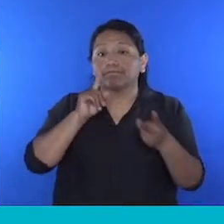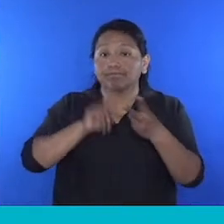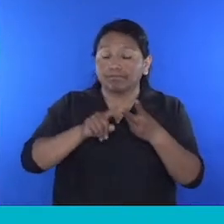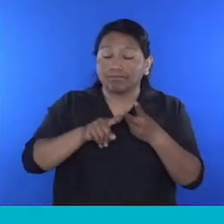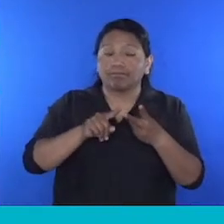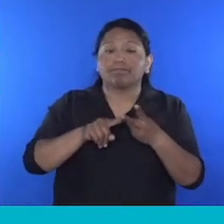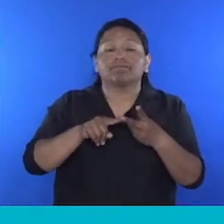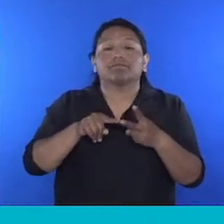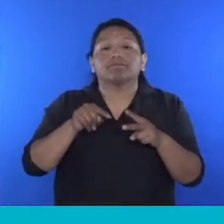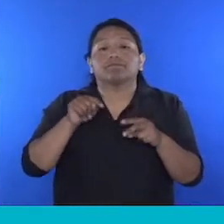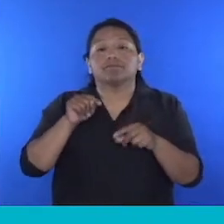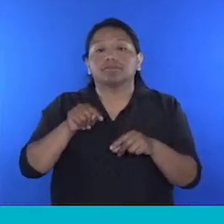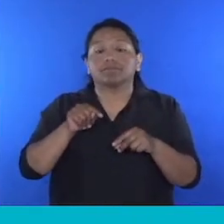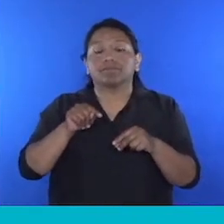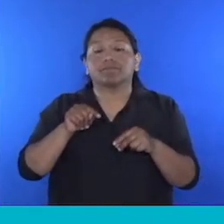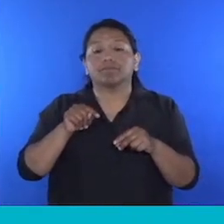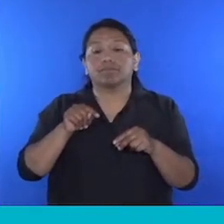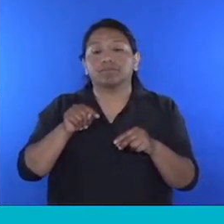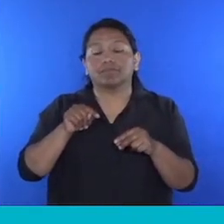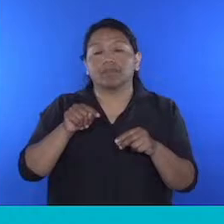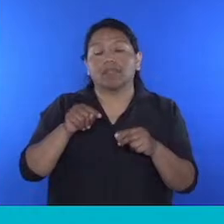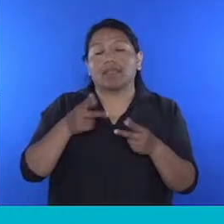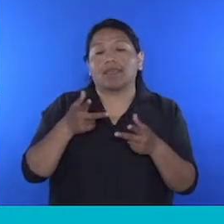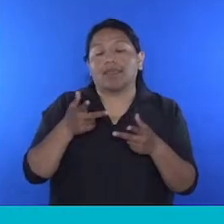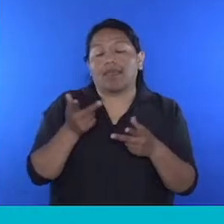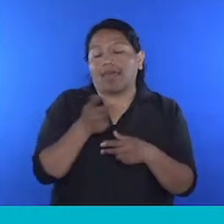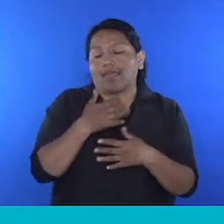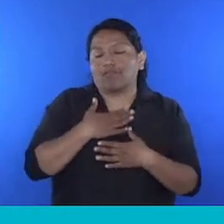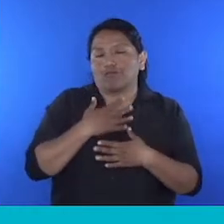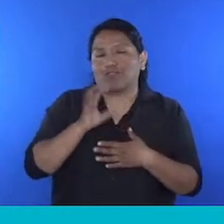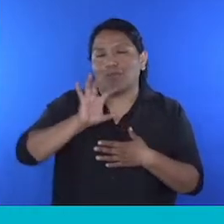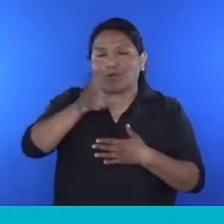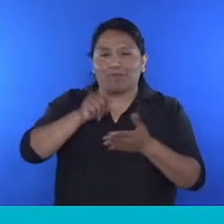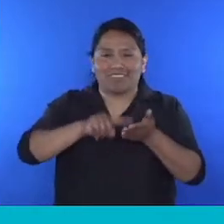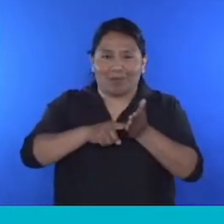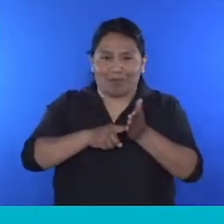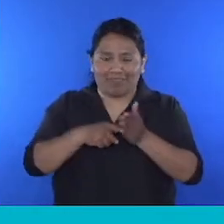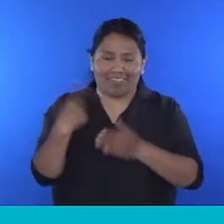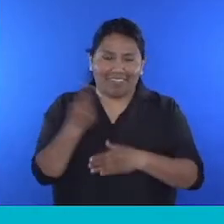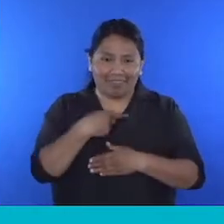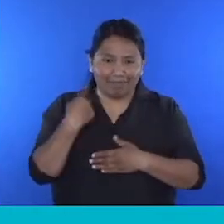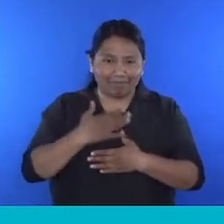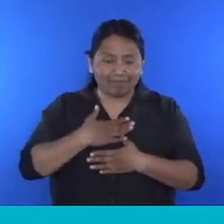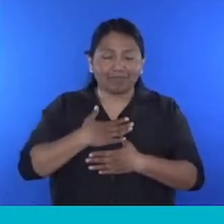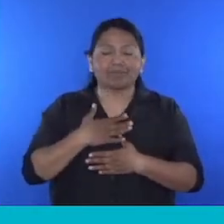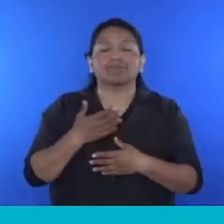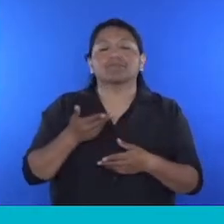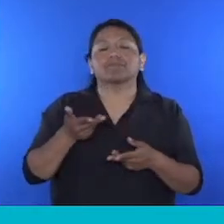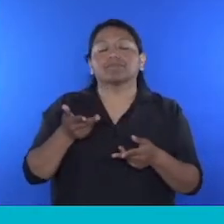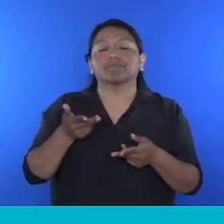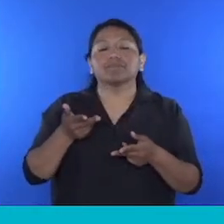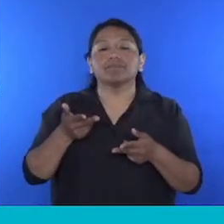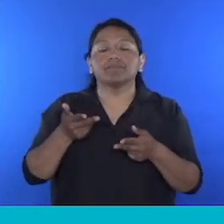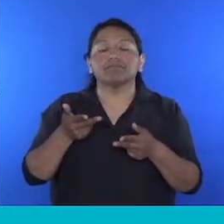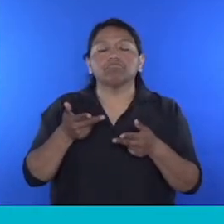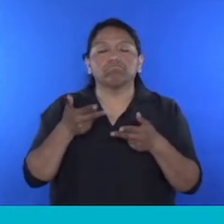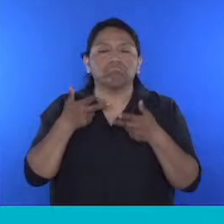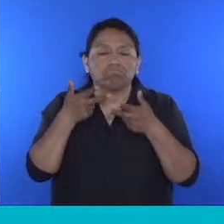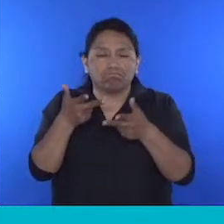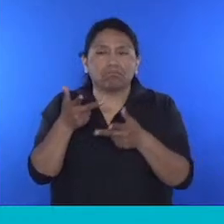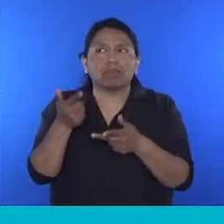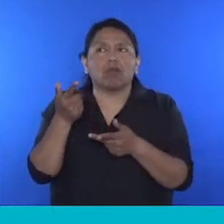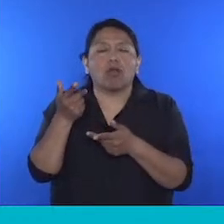y yendo a nuestra provincia de Buenos Aires, quiero también citar